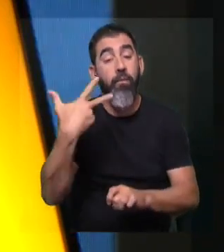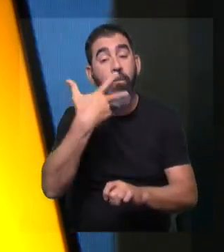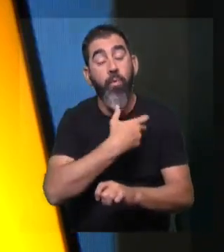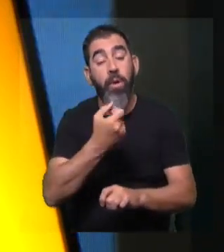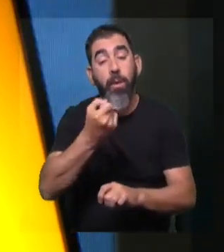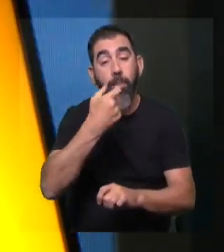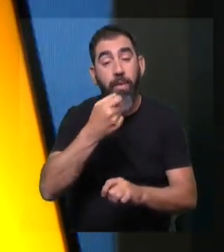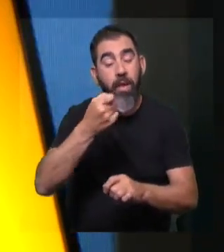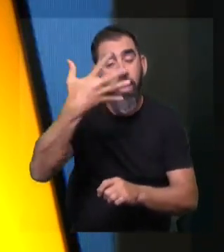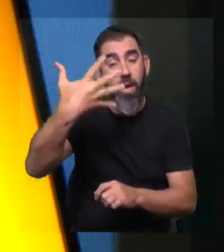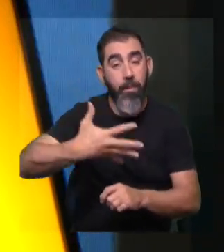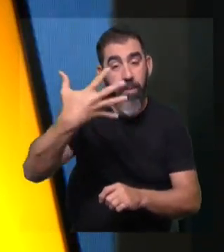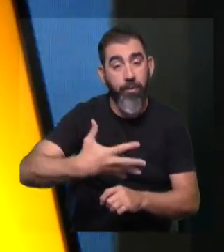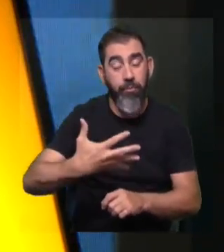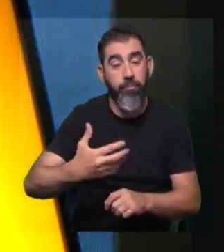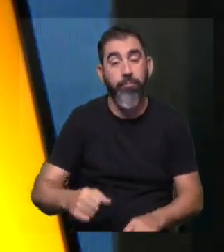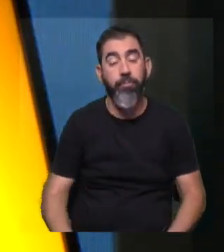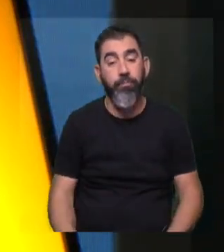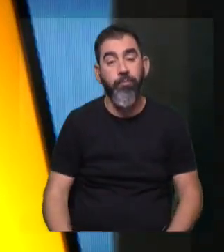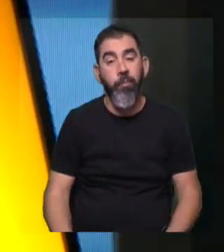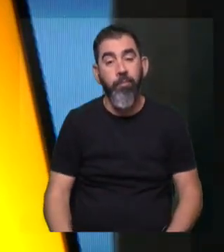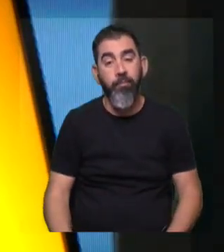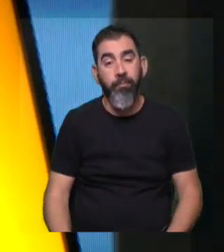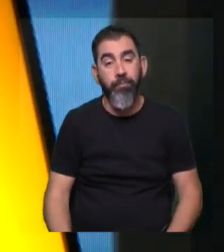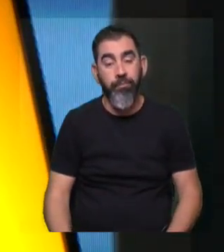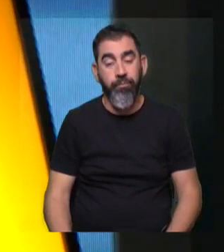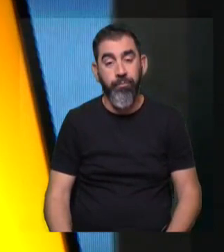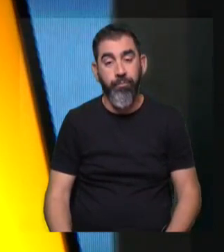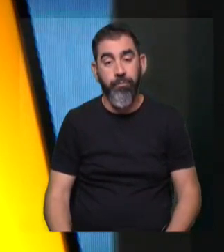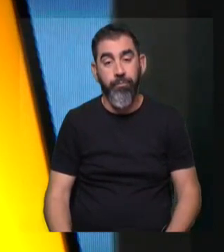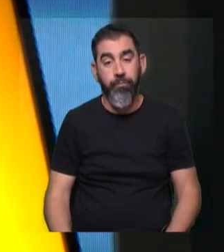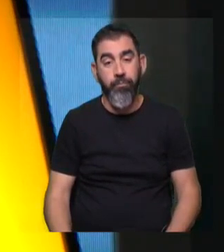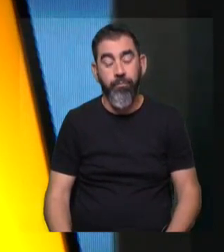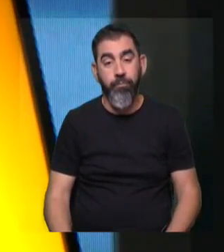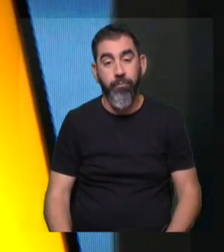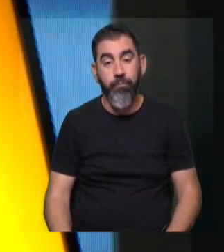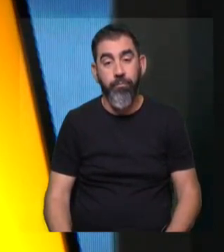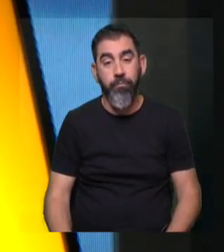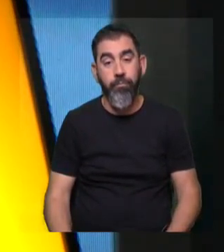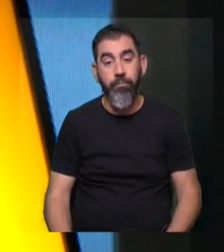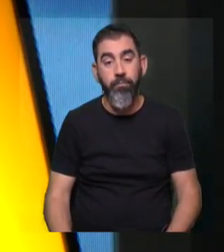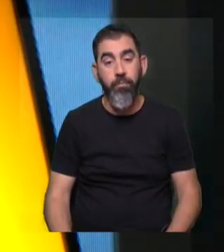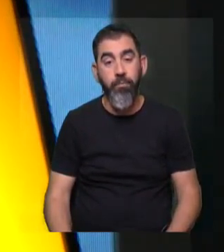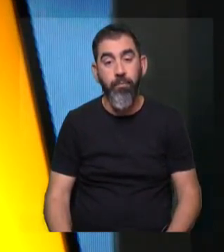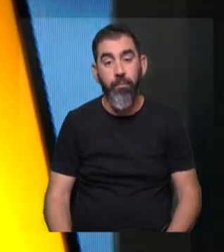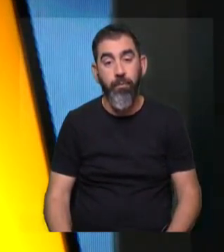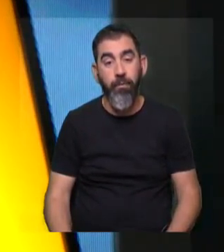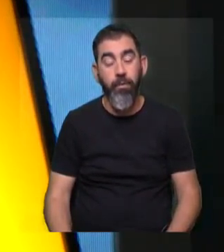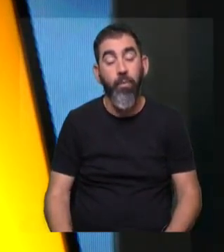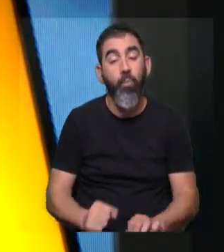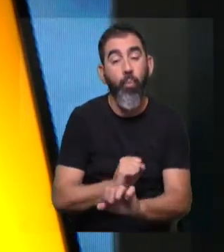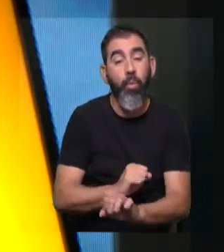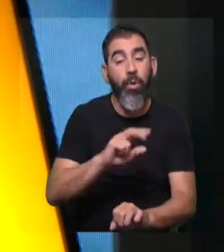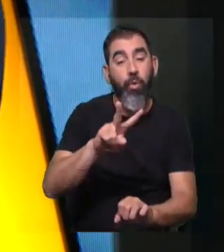medicamentos de alto costo, los biológicos que se llaman en general. Y en realidad yo digo siempre que eso se puede aproximar desde